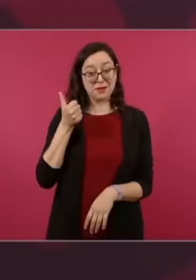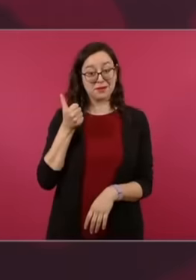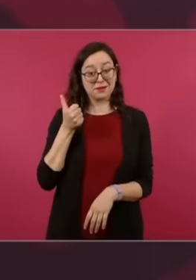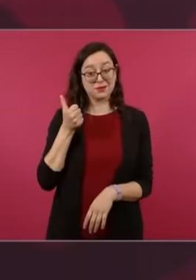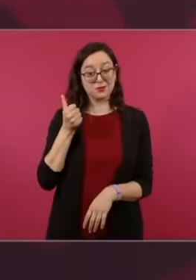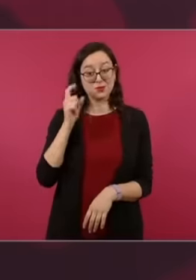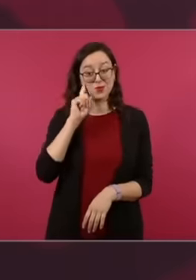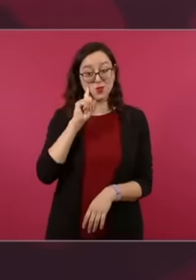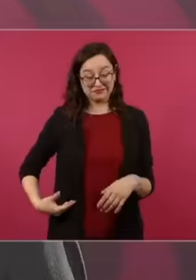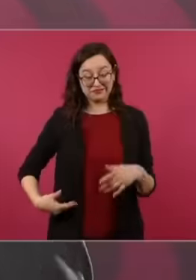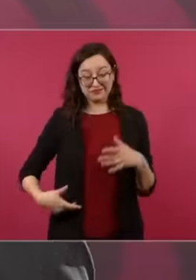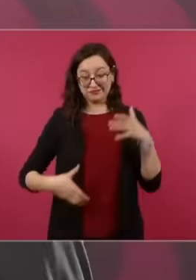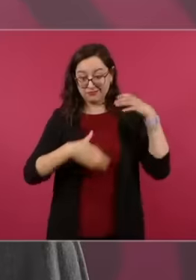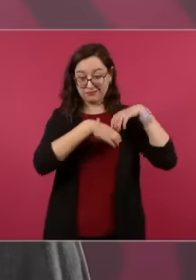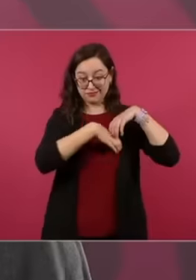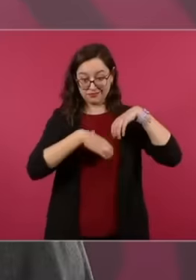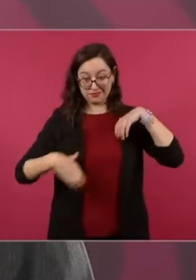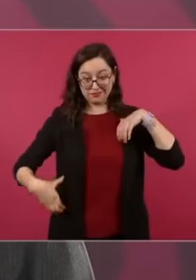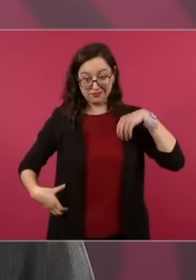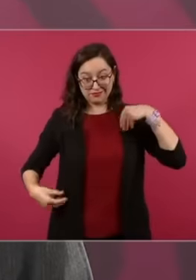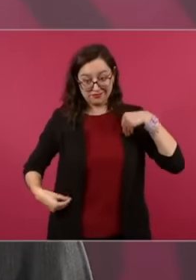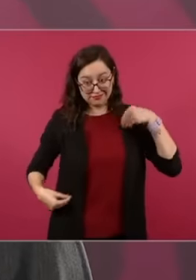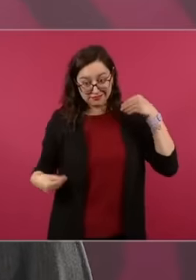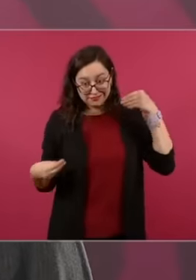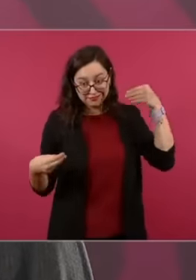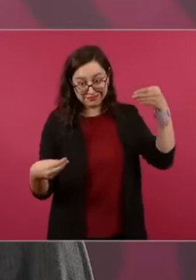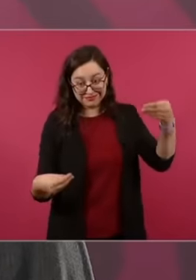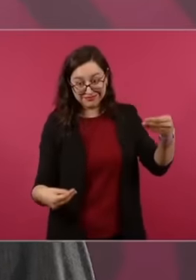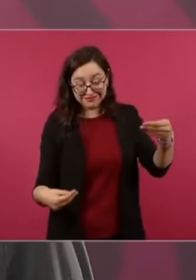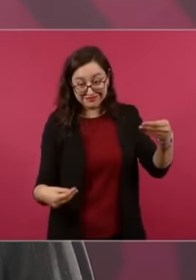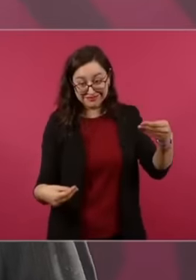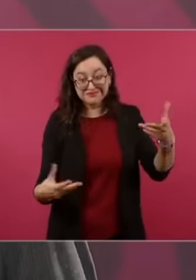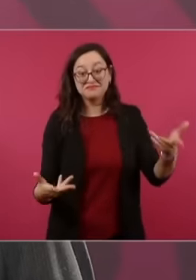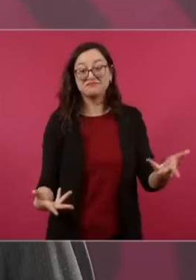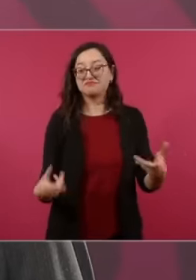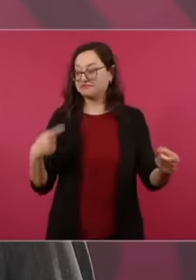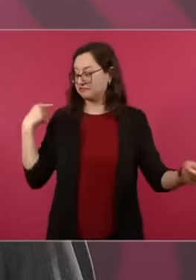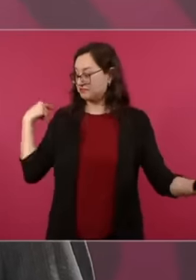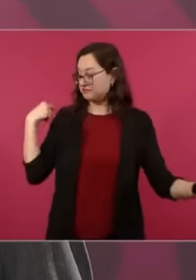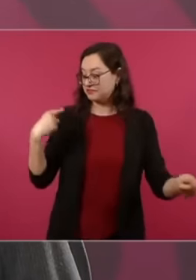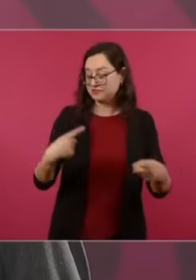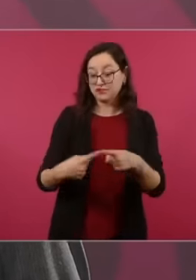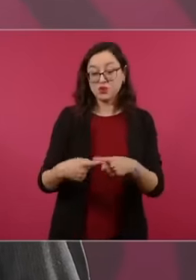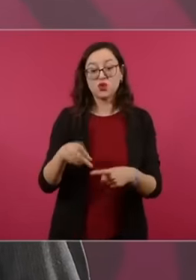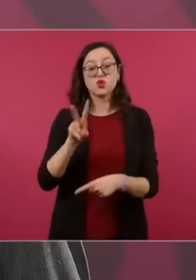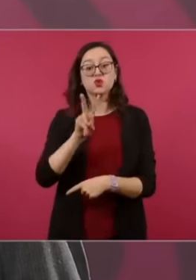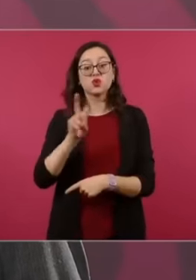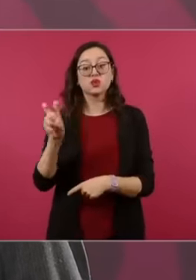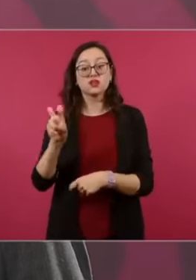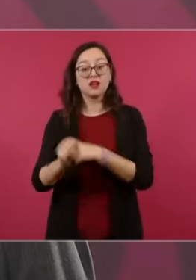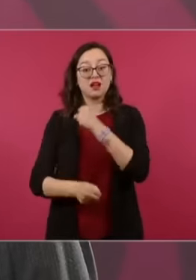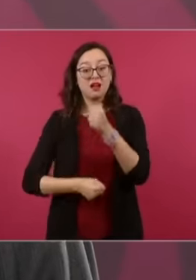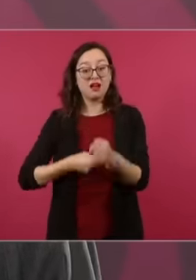200 años de que solo gobernaron México